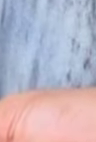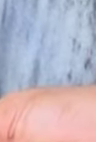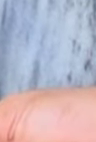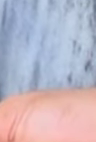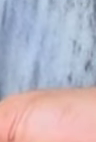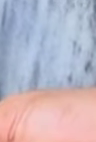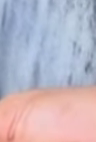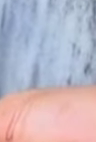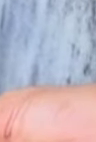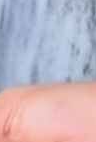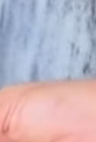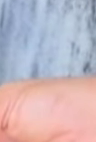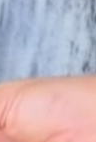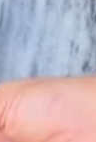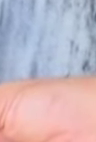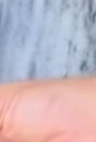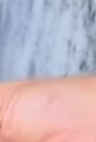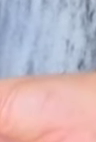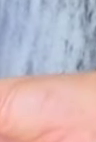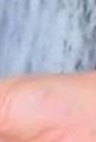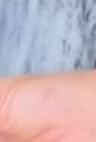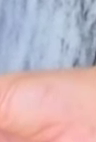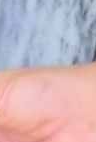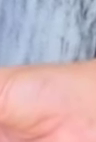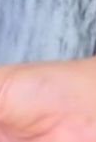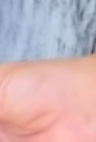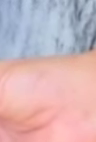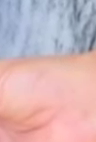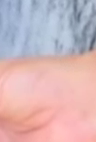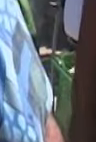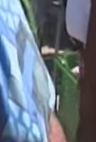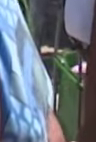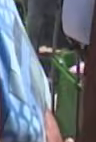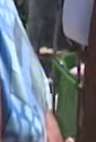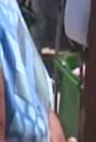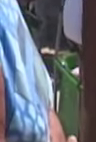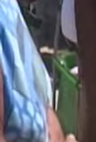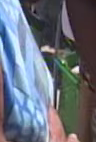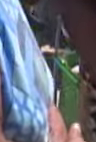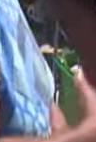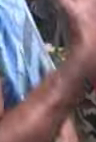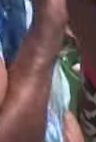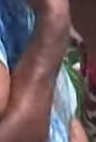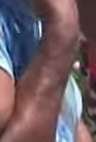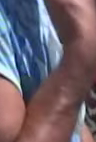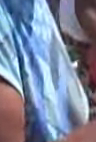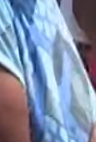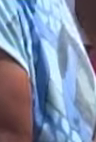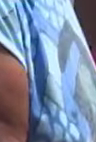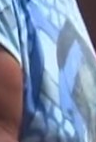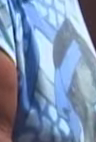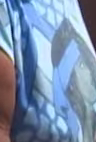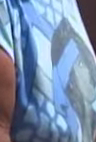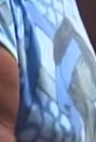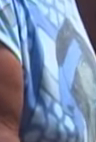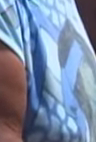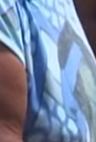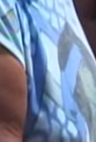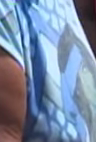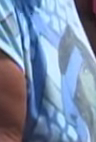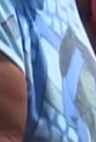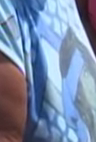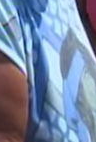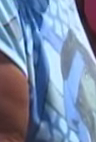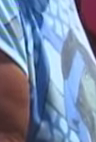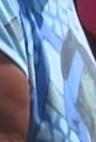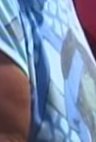y tú sabes que inventar con un poquito de harina de maíz. Bueno, en estos días ha estado bastante buena la calidad del pan. Hay momentos que no